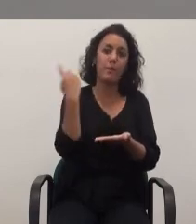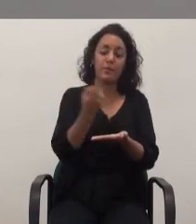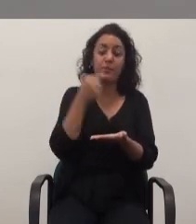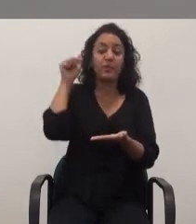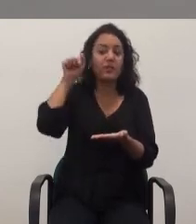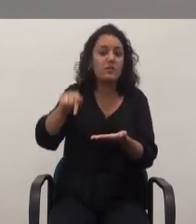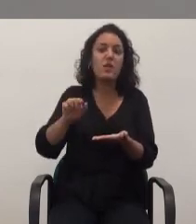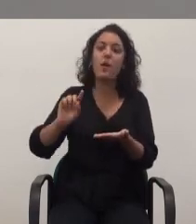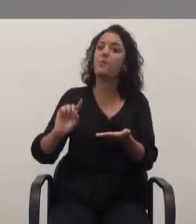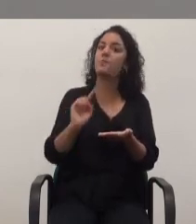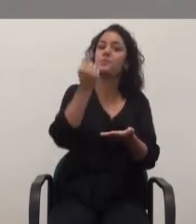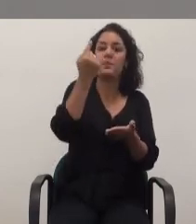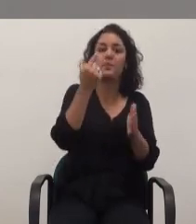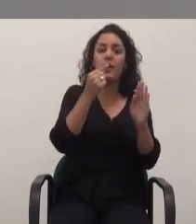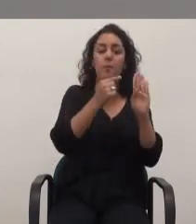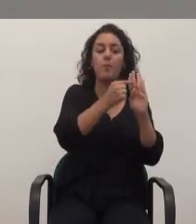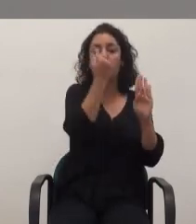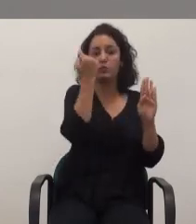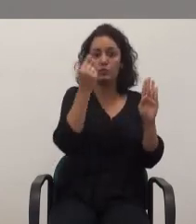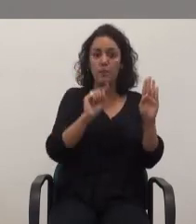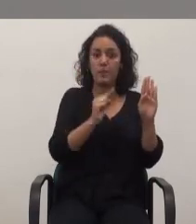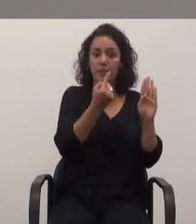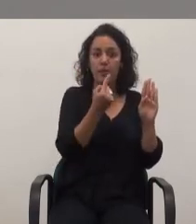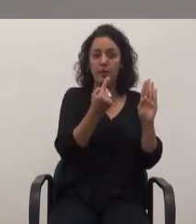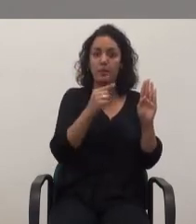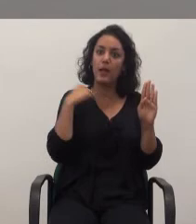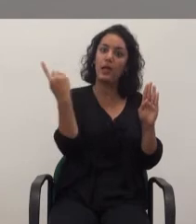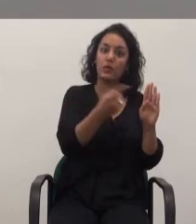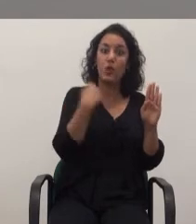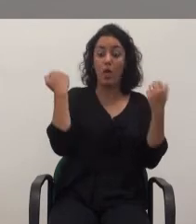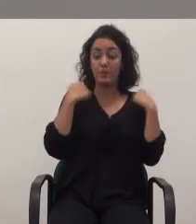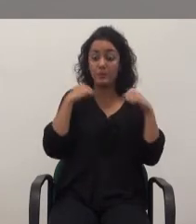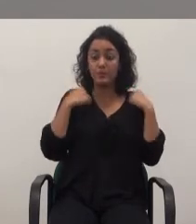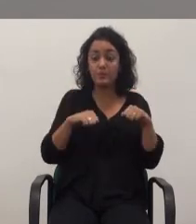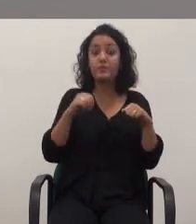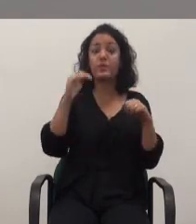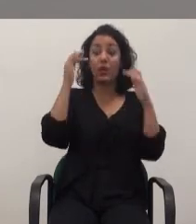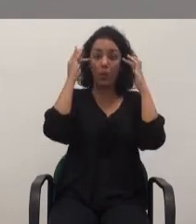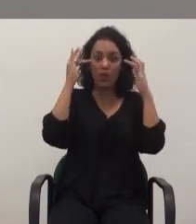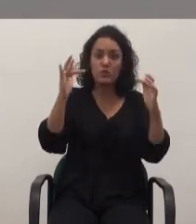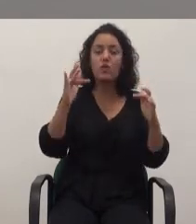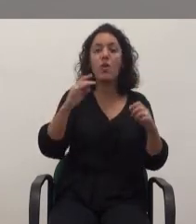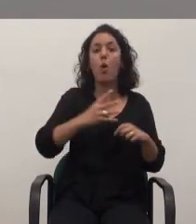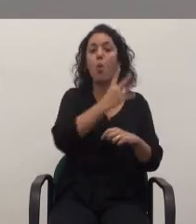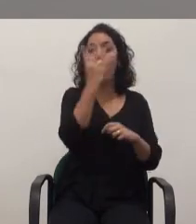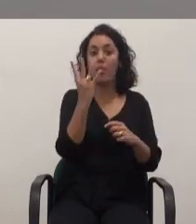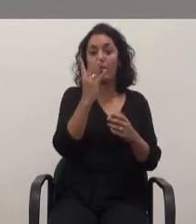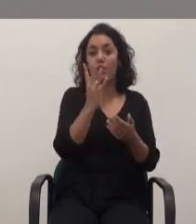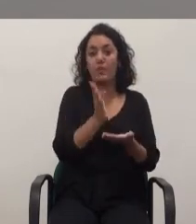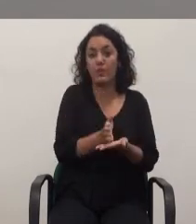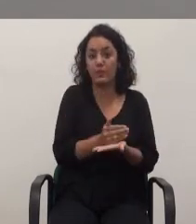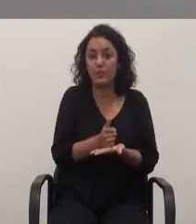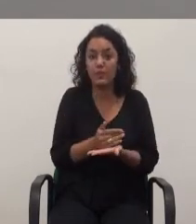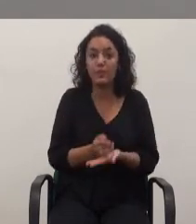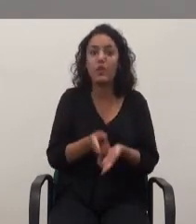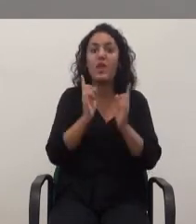primer eje, si se quiere, este que decía, consolidar el campo académico de la educación física a nivel de los 4 departamentos y de todo el